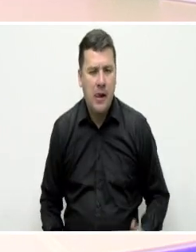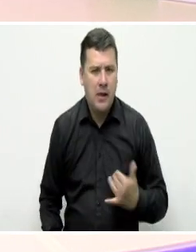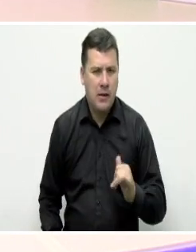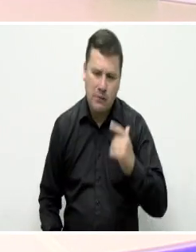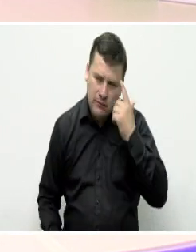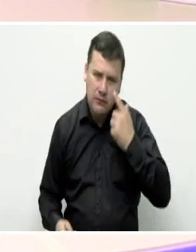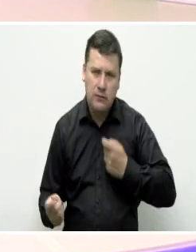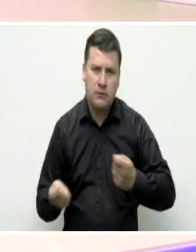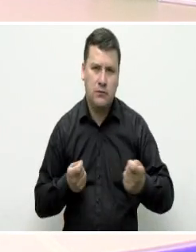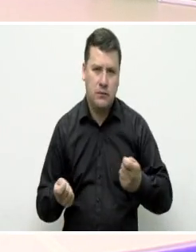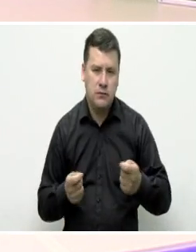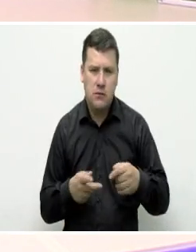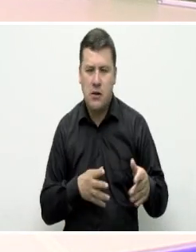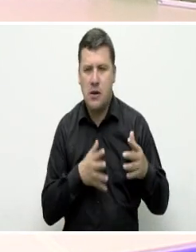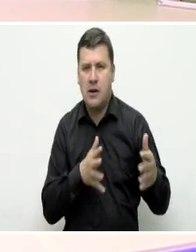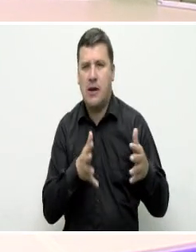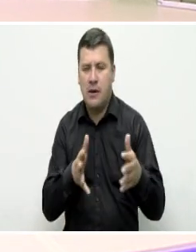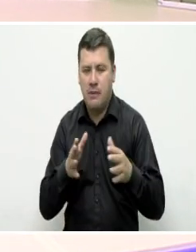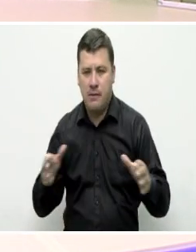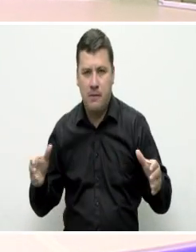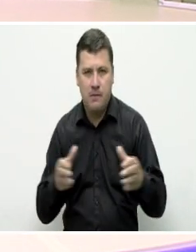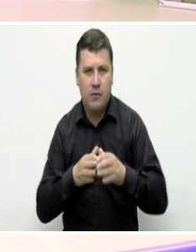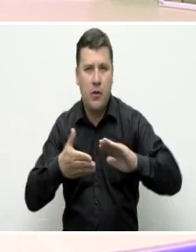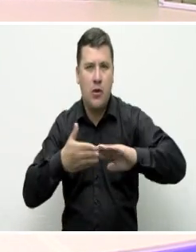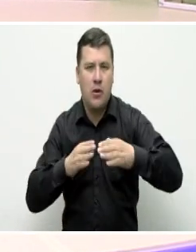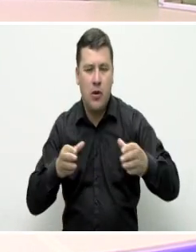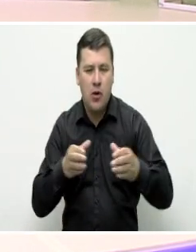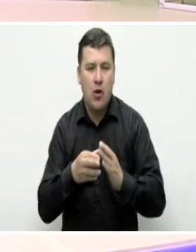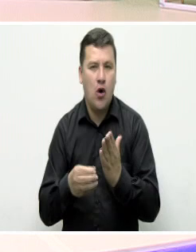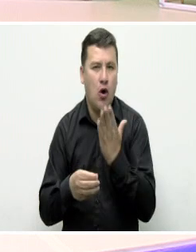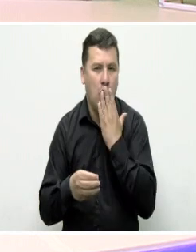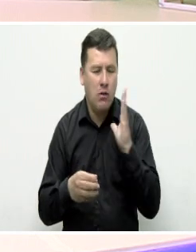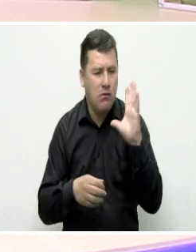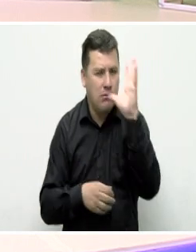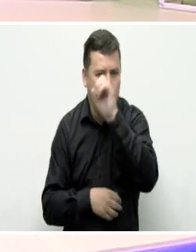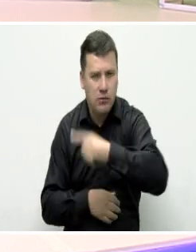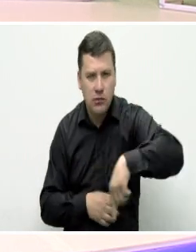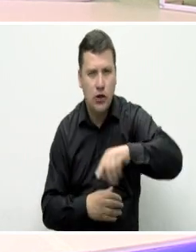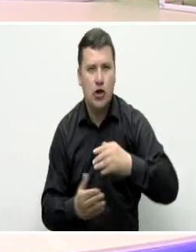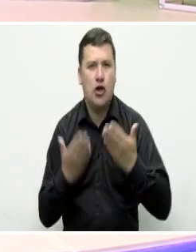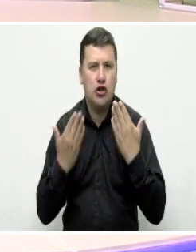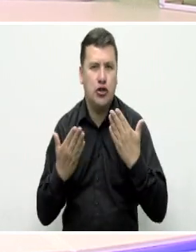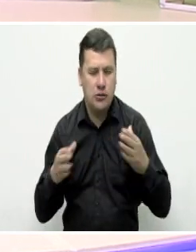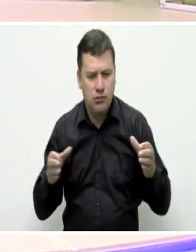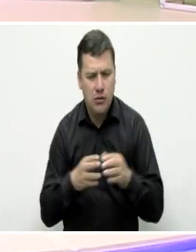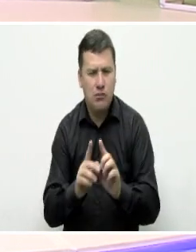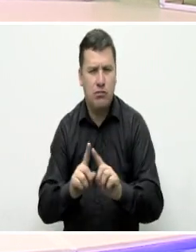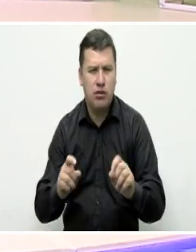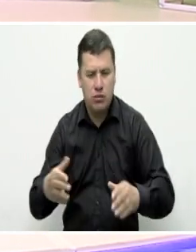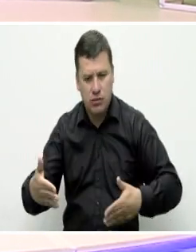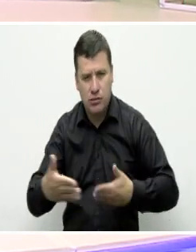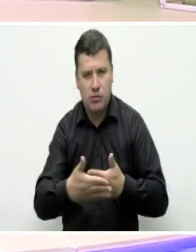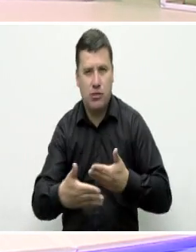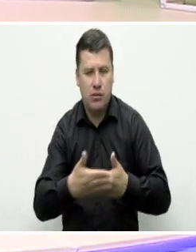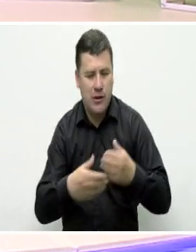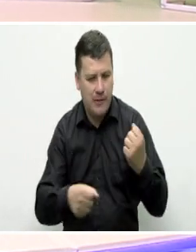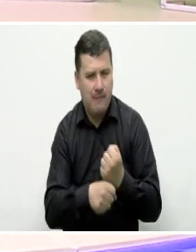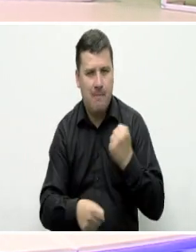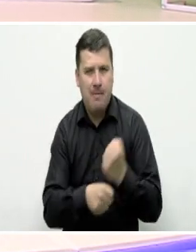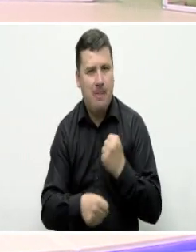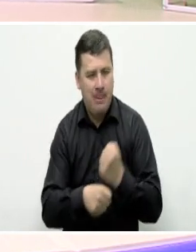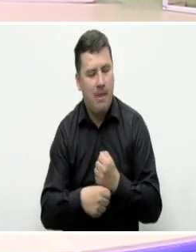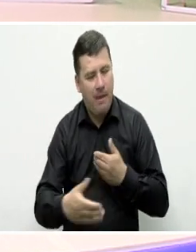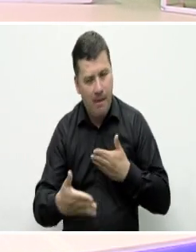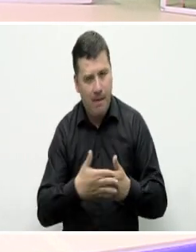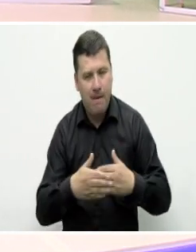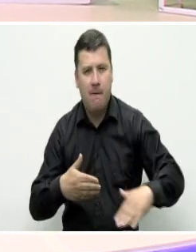una estrategia de capacitación a la población indígena para que ellos nos sirvan de multiplicadores en la labor registral